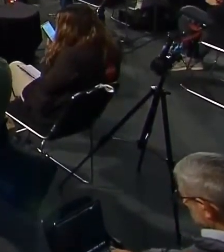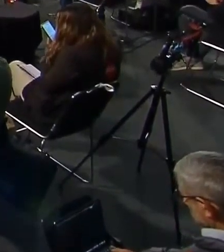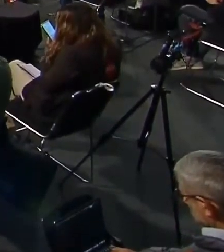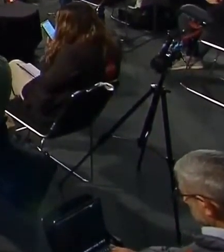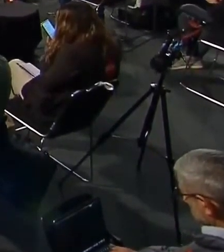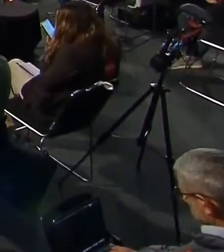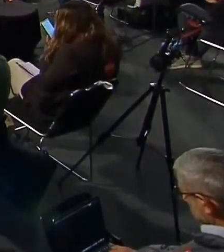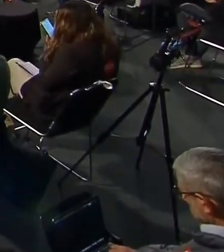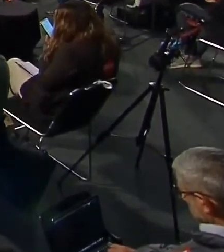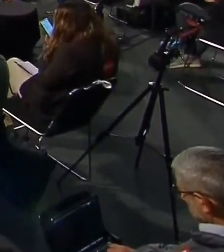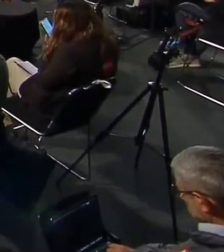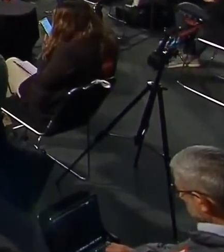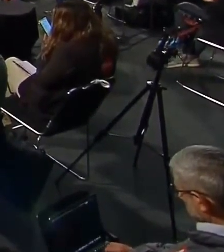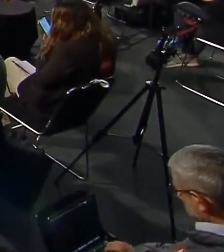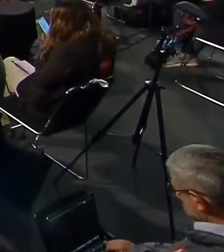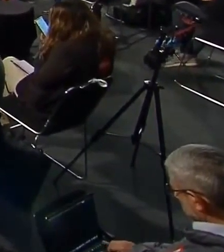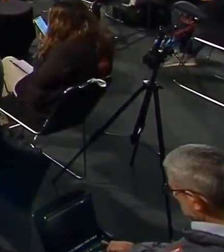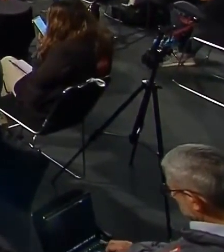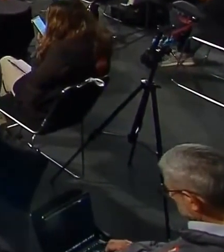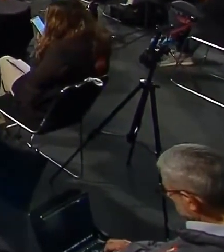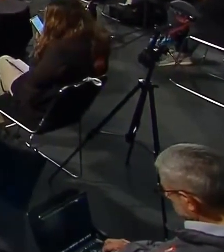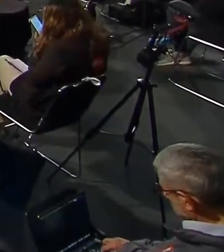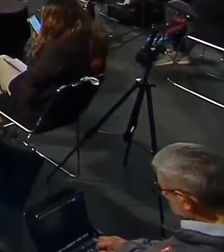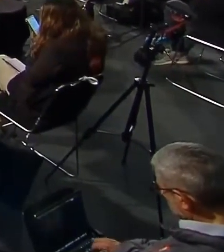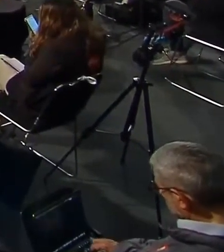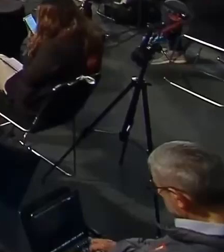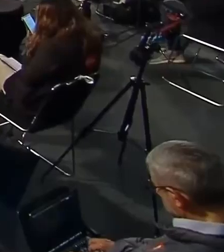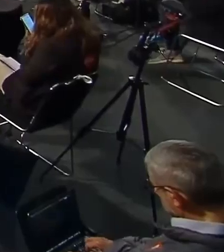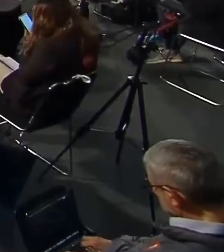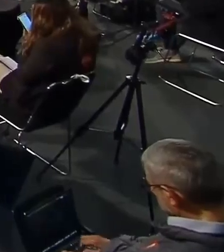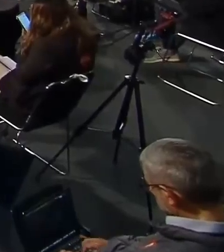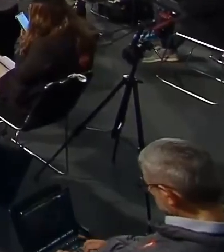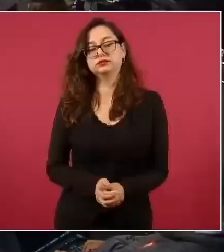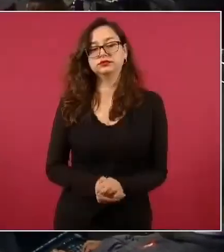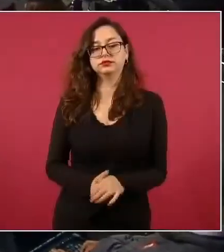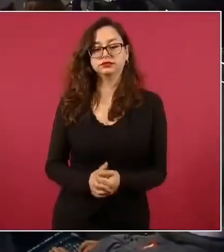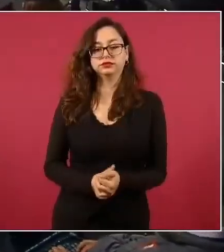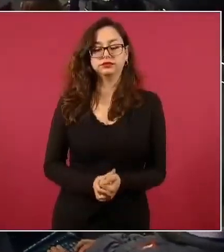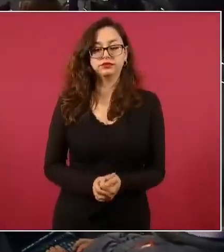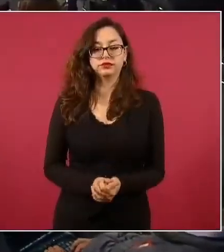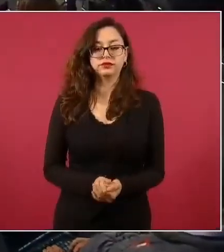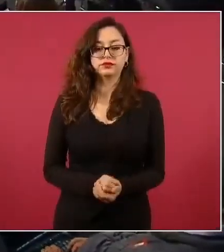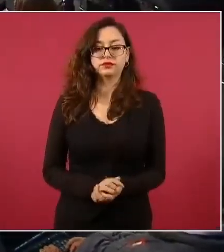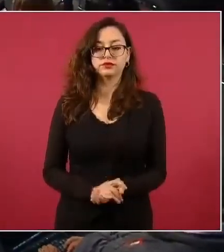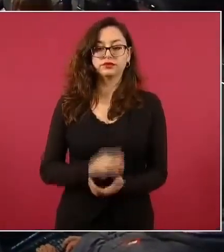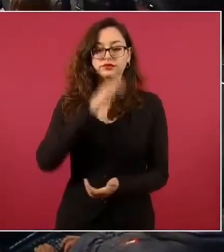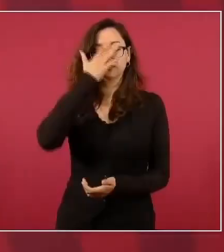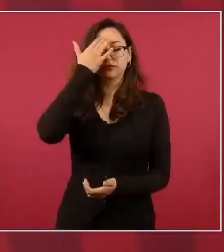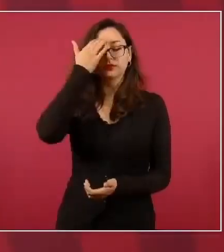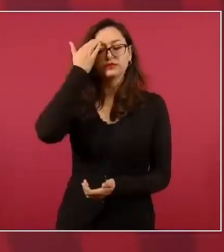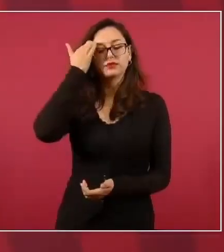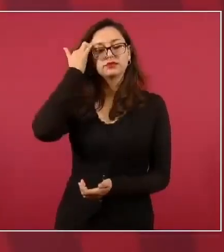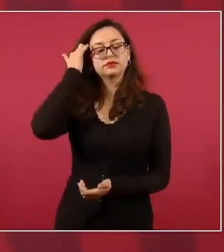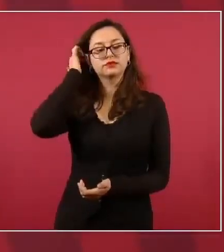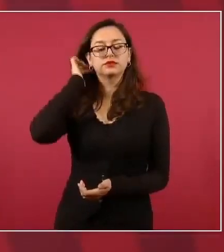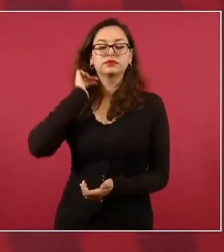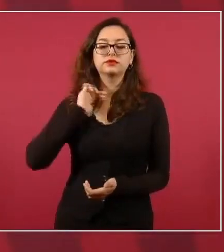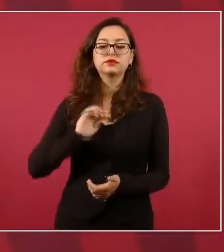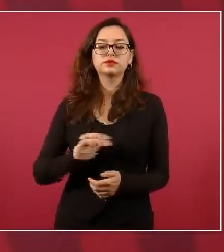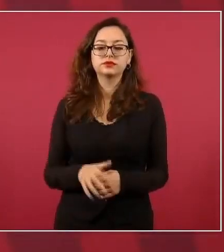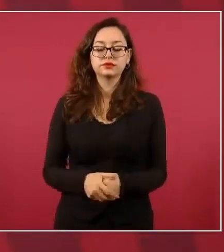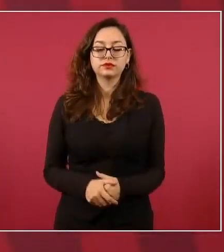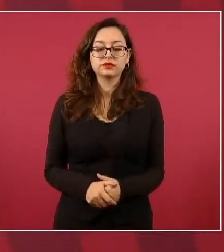De delincuentes de cuello blanco, que ni siquiera perdían su respetabilidad. Esa fue una gran